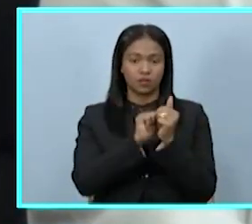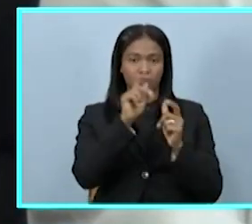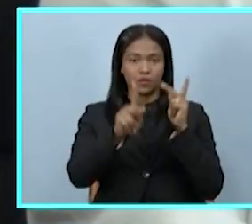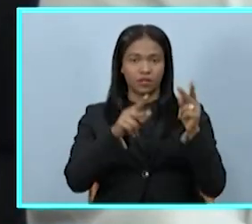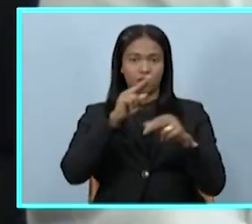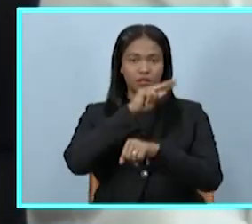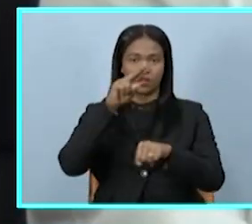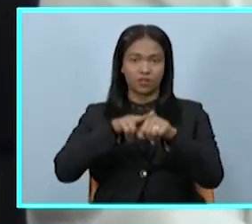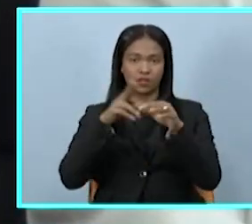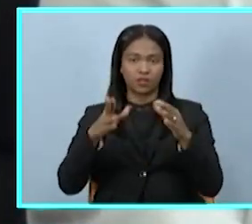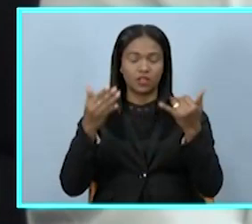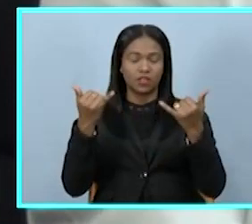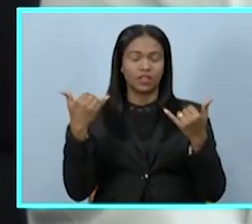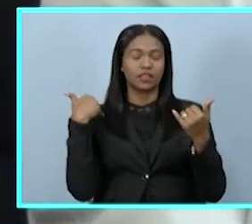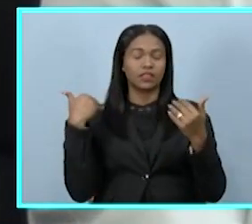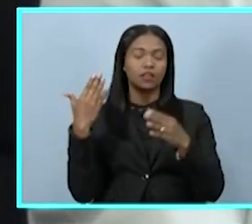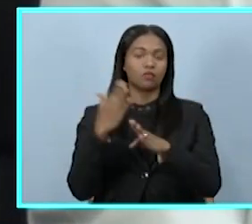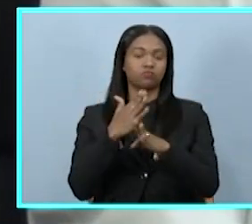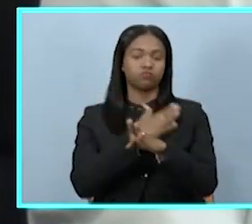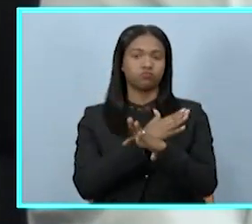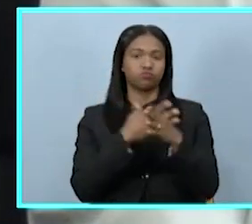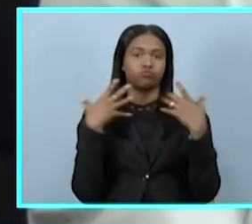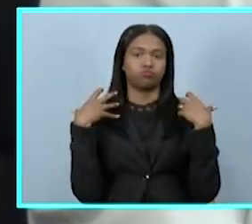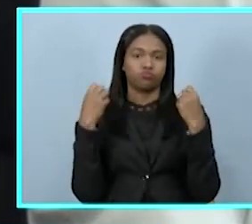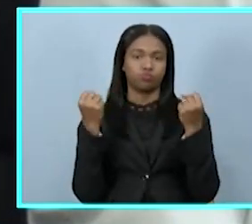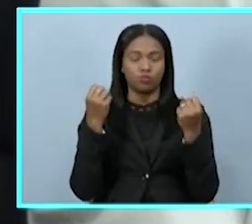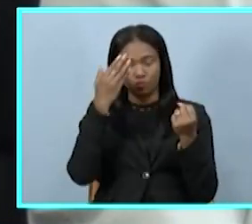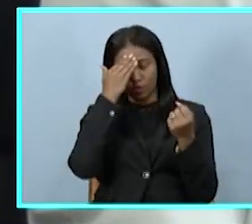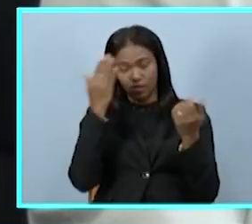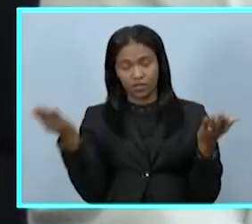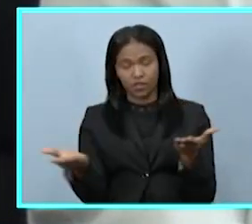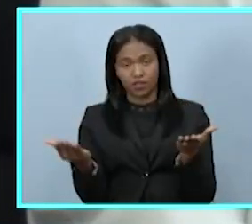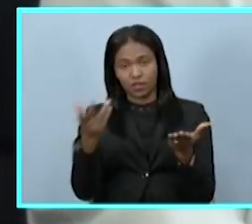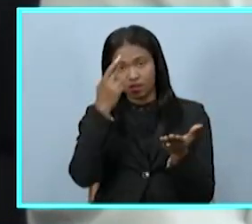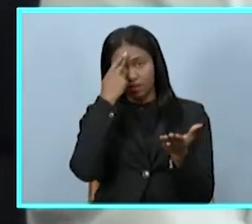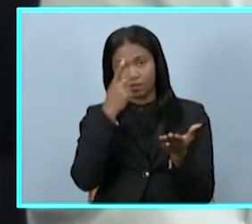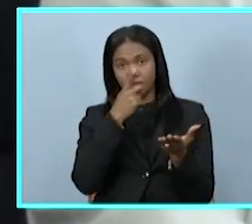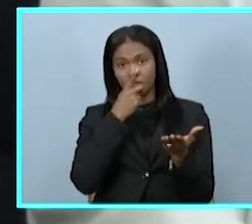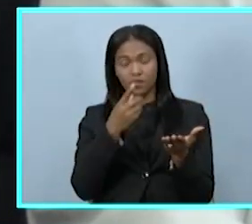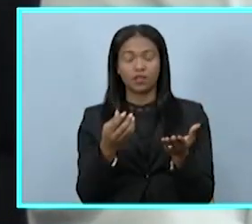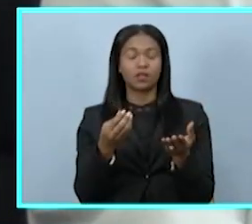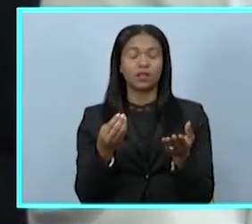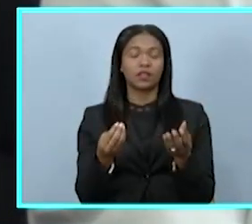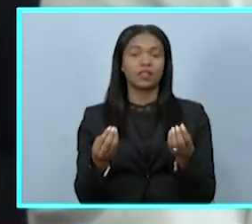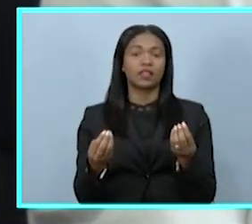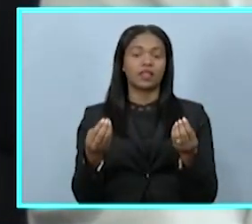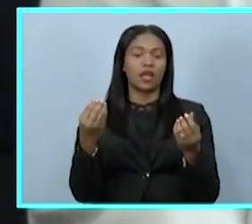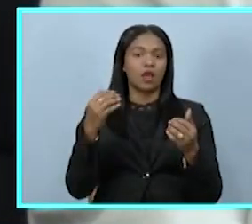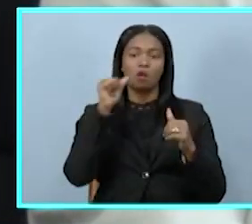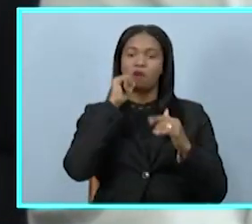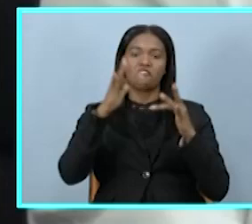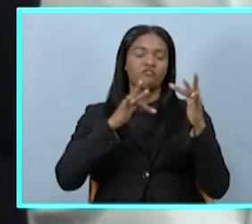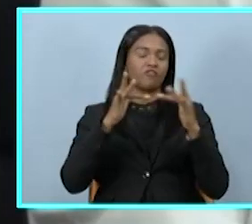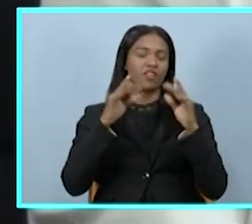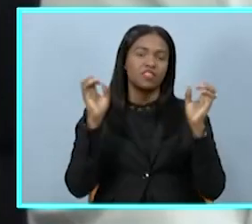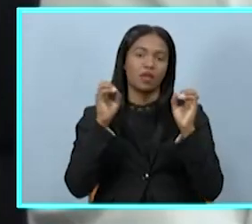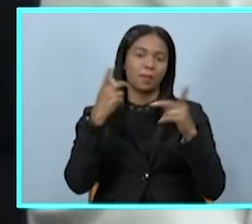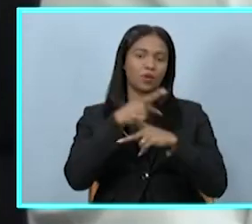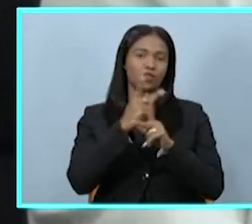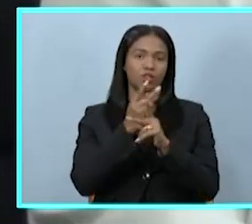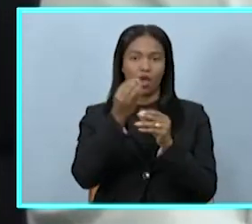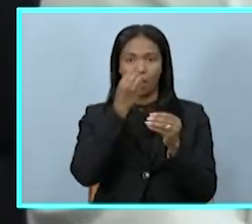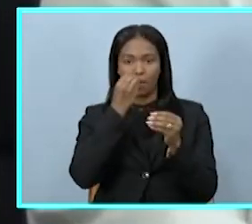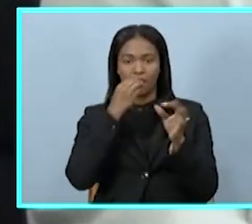han sido unos verdaderos héroes, porque aquí en República Dominicana no ha faltado ningún tipo de producto en la